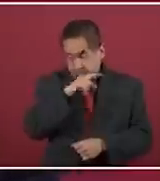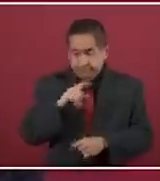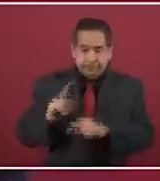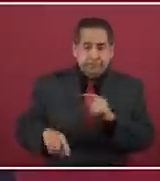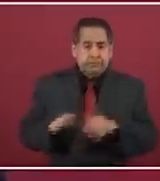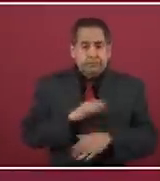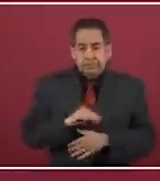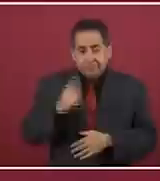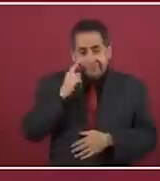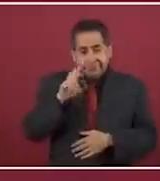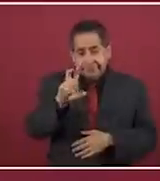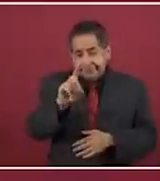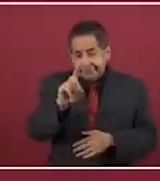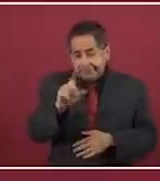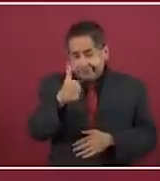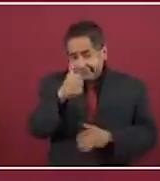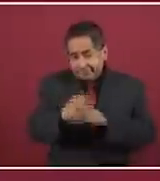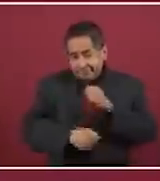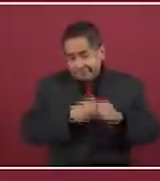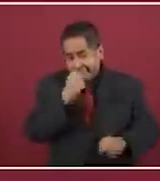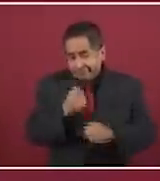Tardaron 36 años.